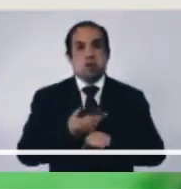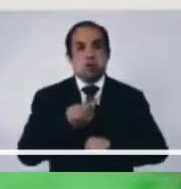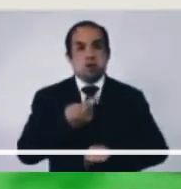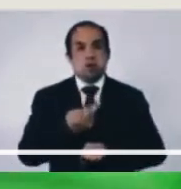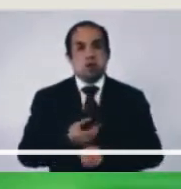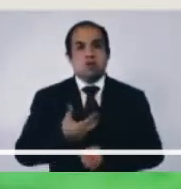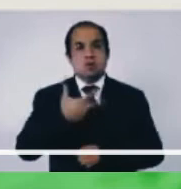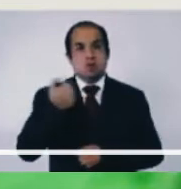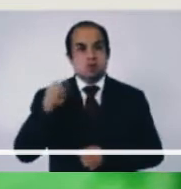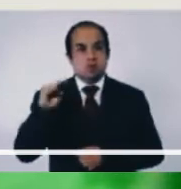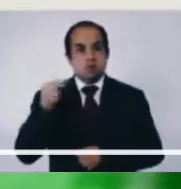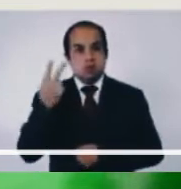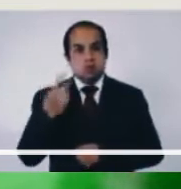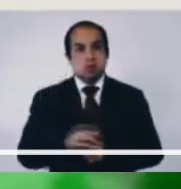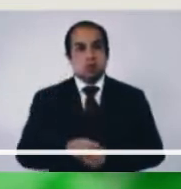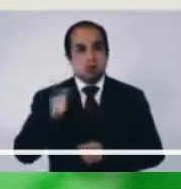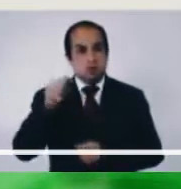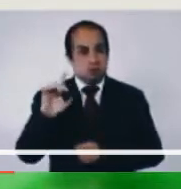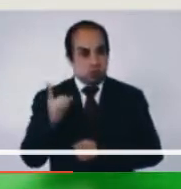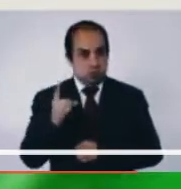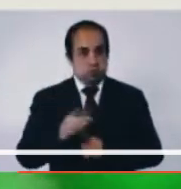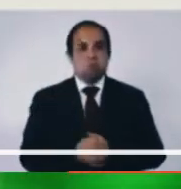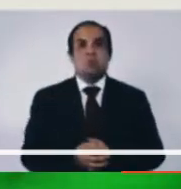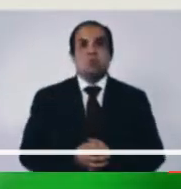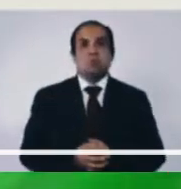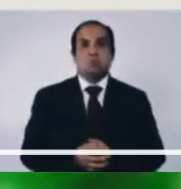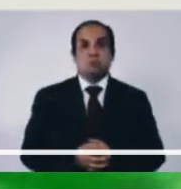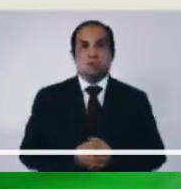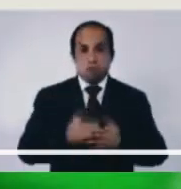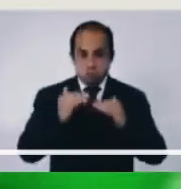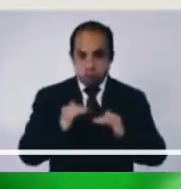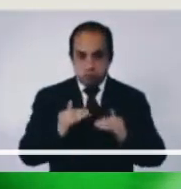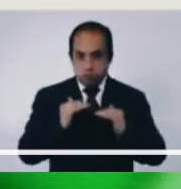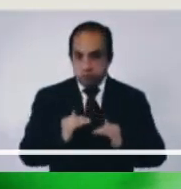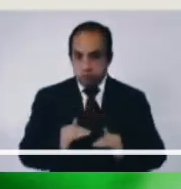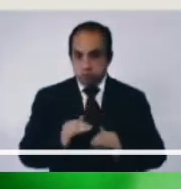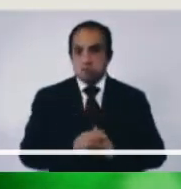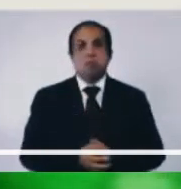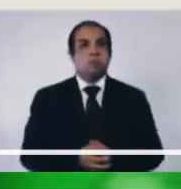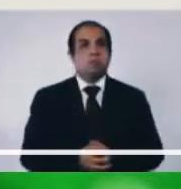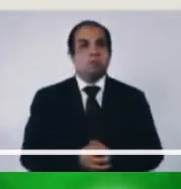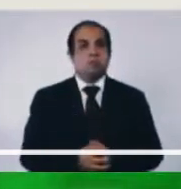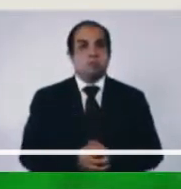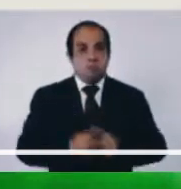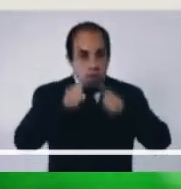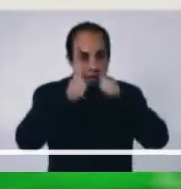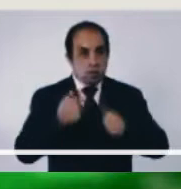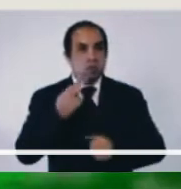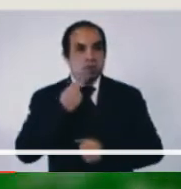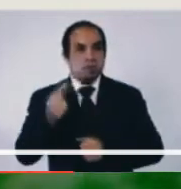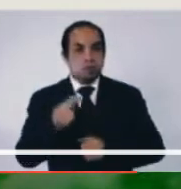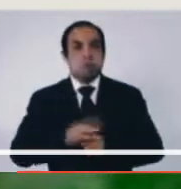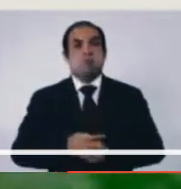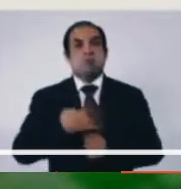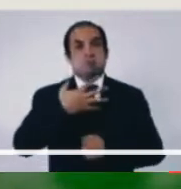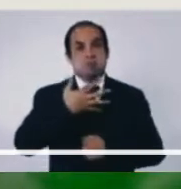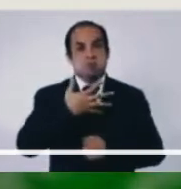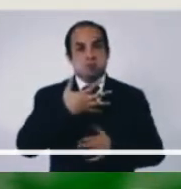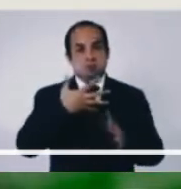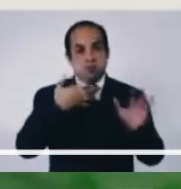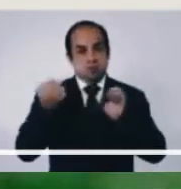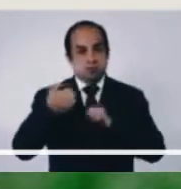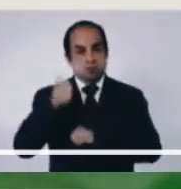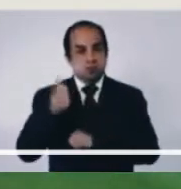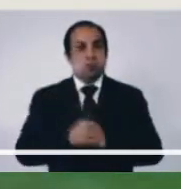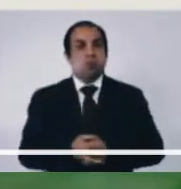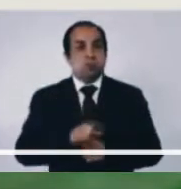892, ahí, por ahí del 14 de diciembre. Siguiente. Siguiente. Atención a urgencias en 911. Hemos